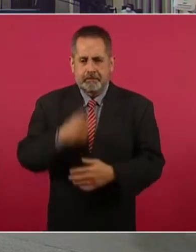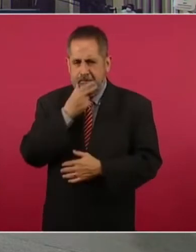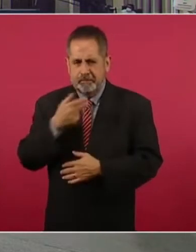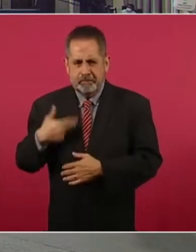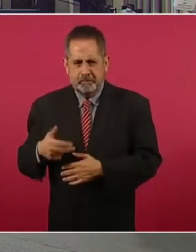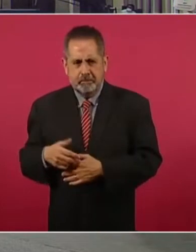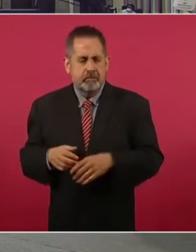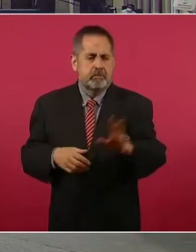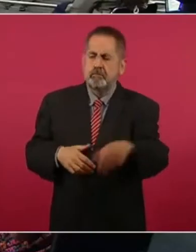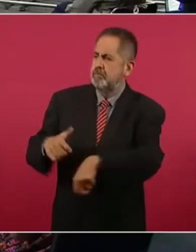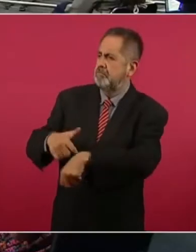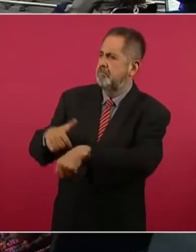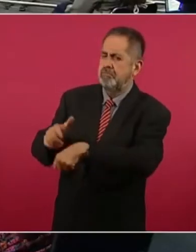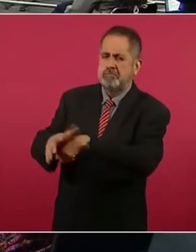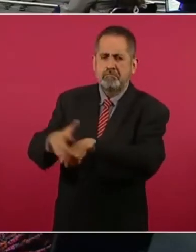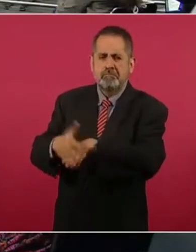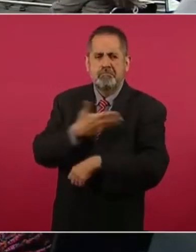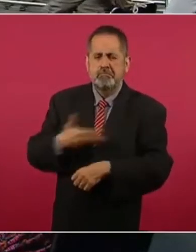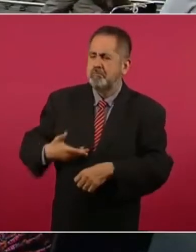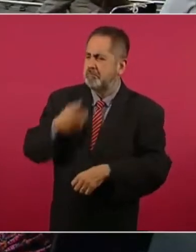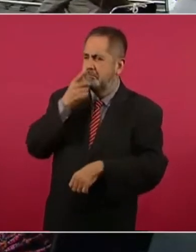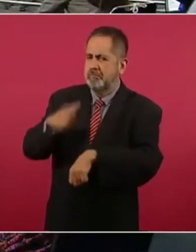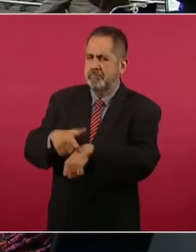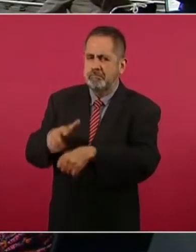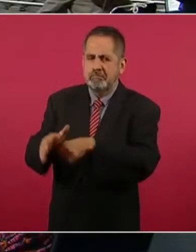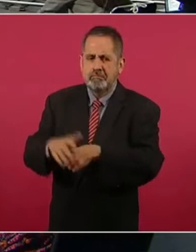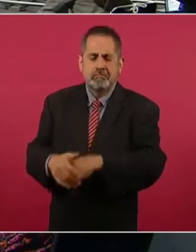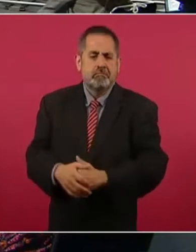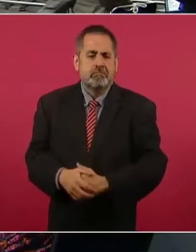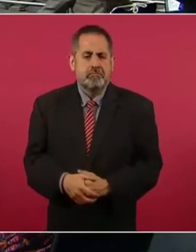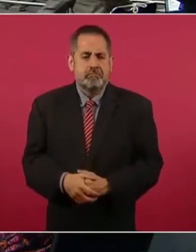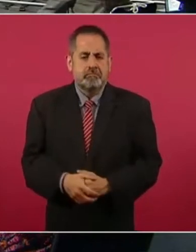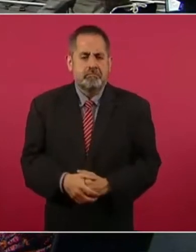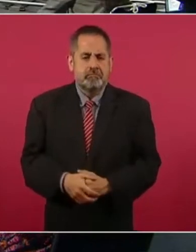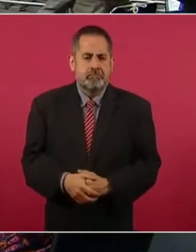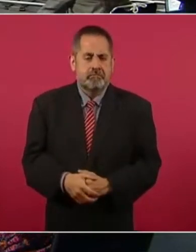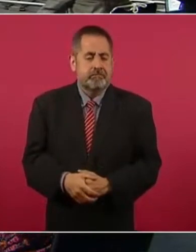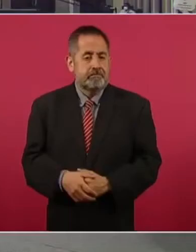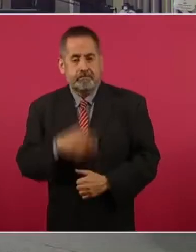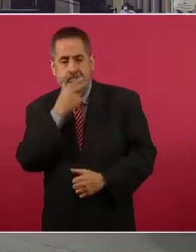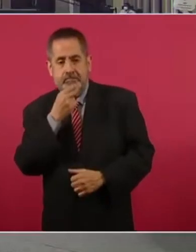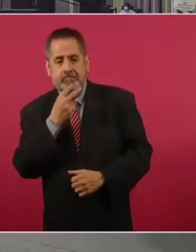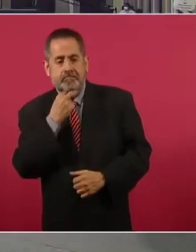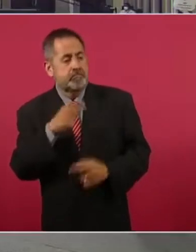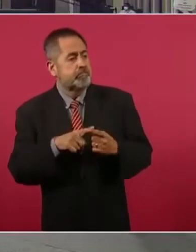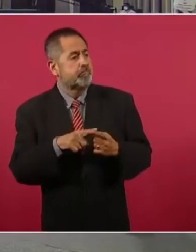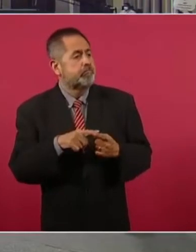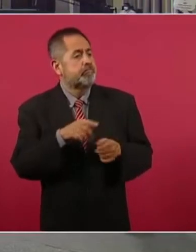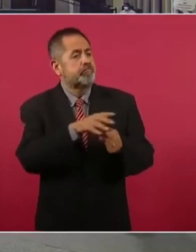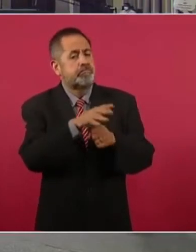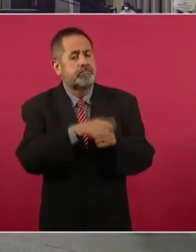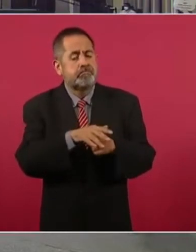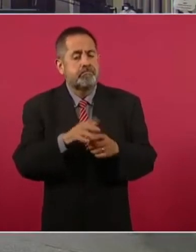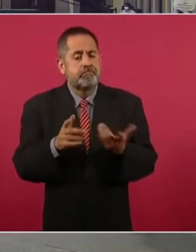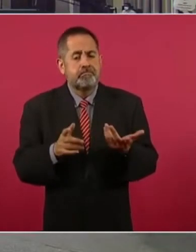Pero tenemos tiempo, o sea, ¿cuál es el problema? la capacidad regional para combatir el cambio climático,